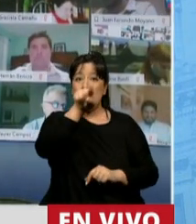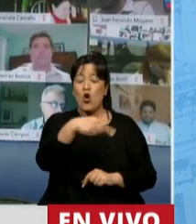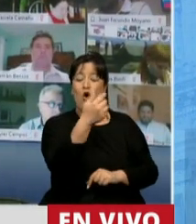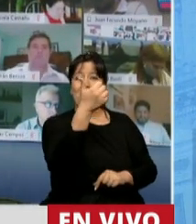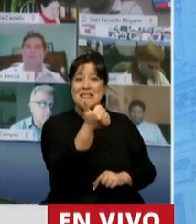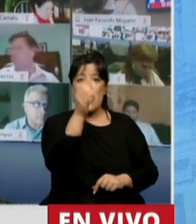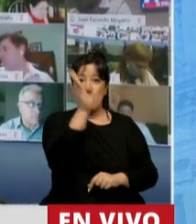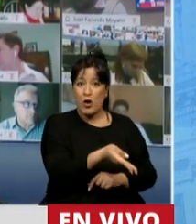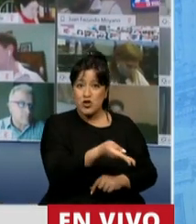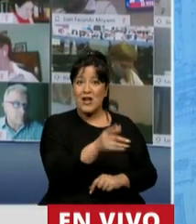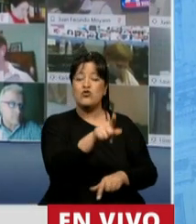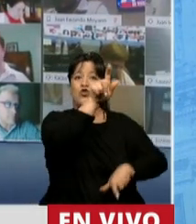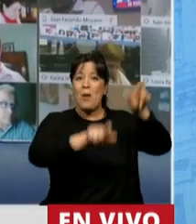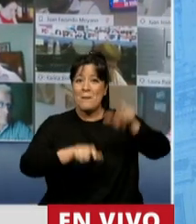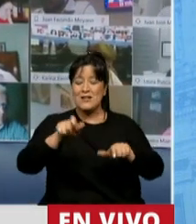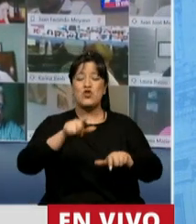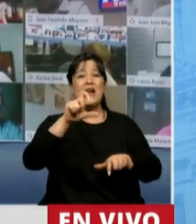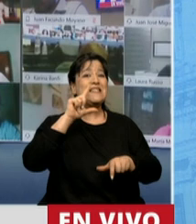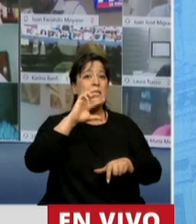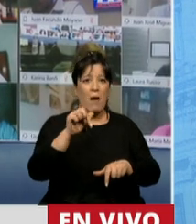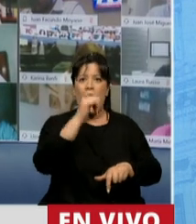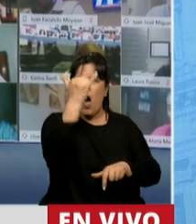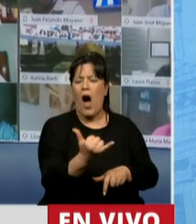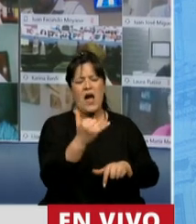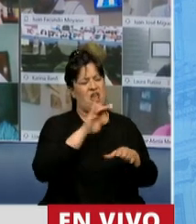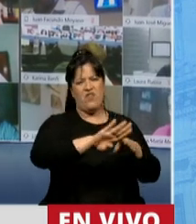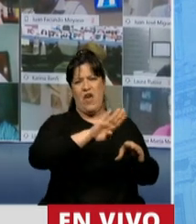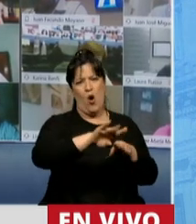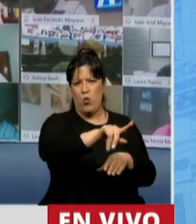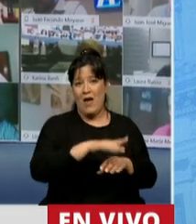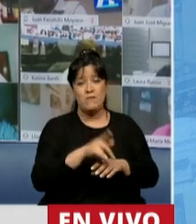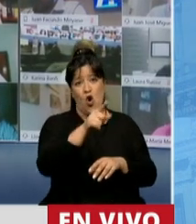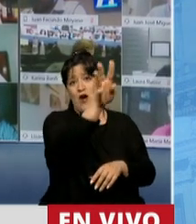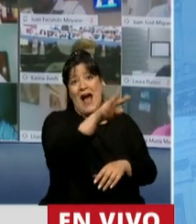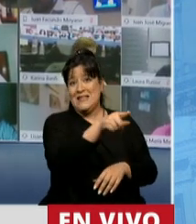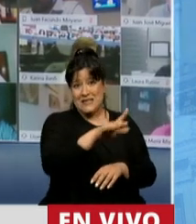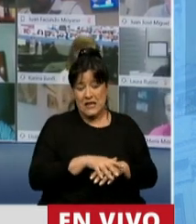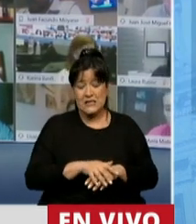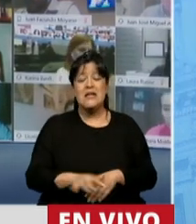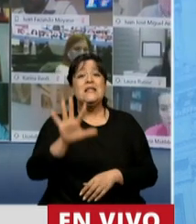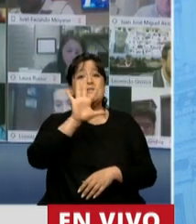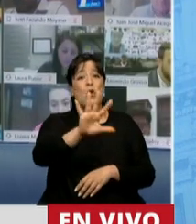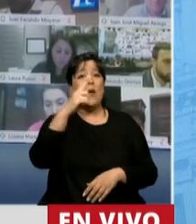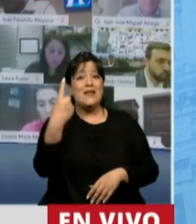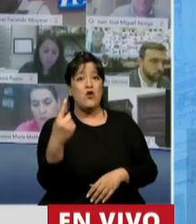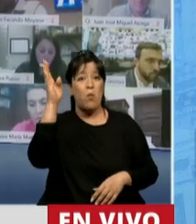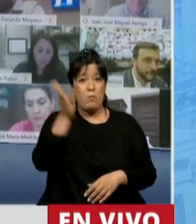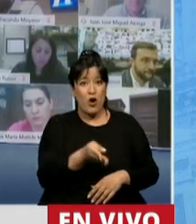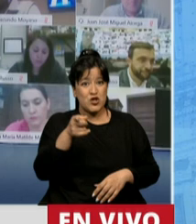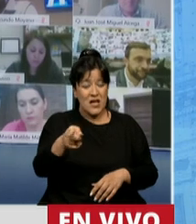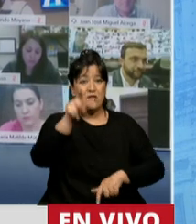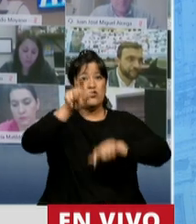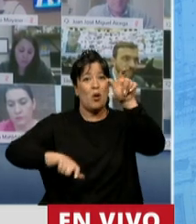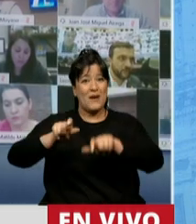por de los beneficiarios del cpa está endeudado con el con l ansés el 51 por de los